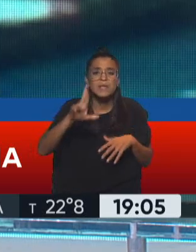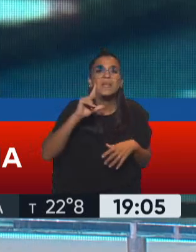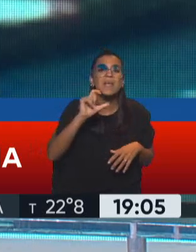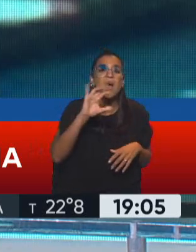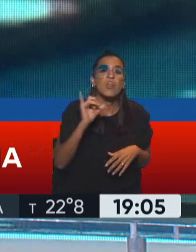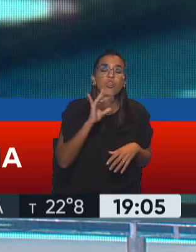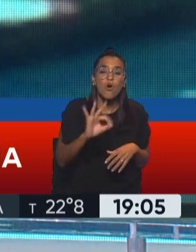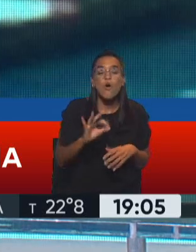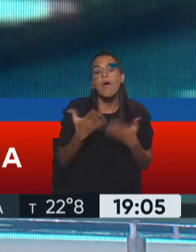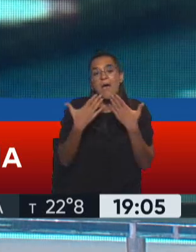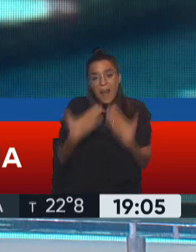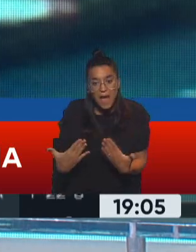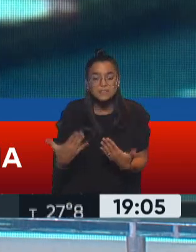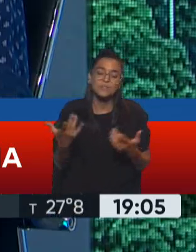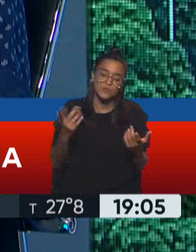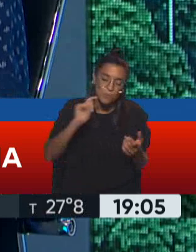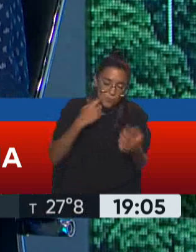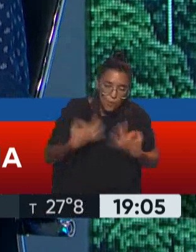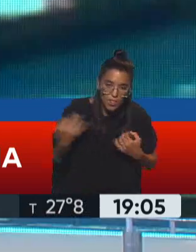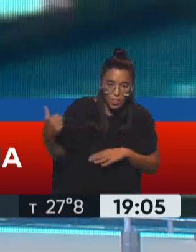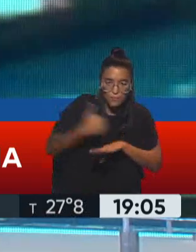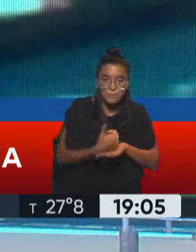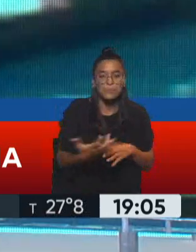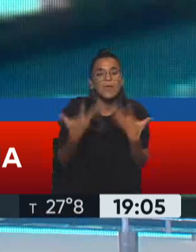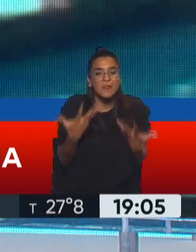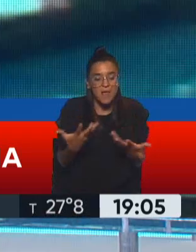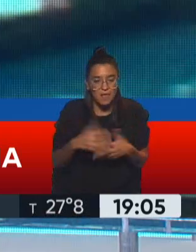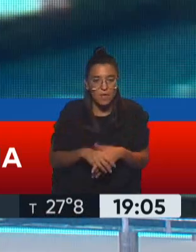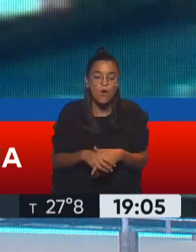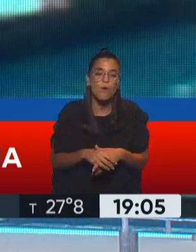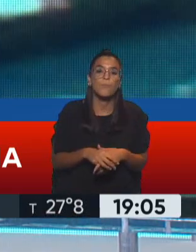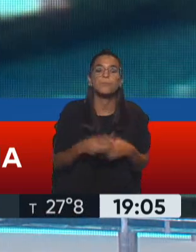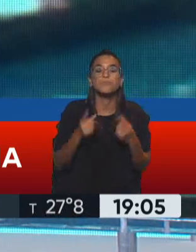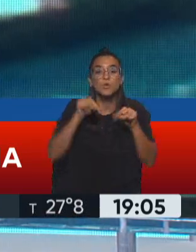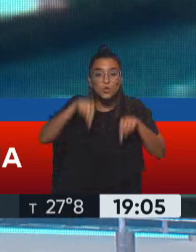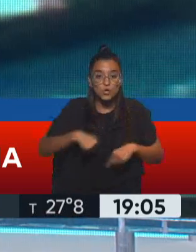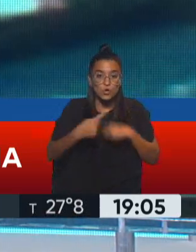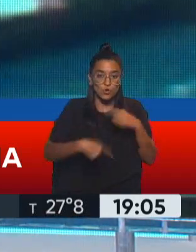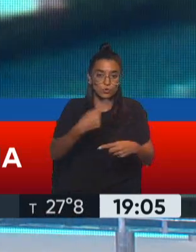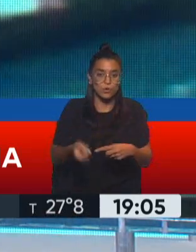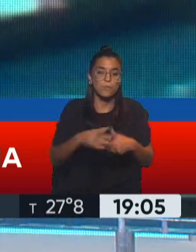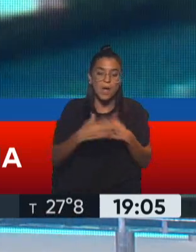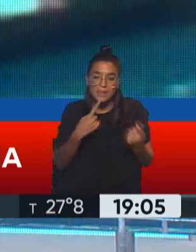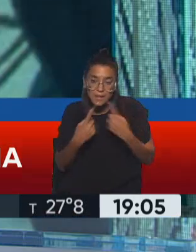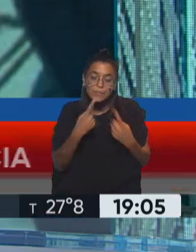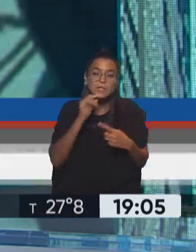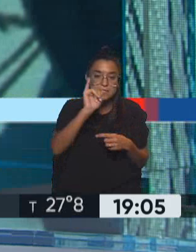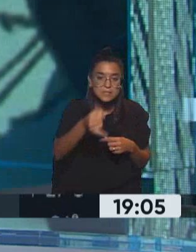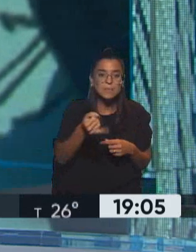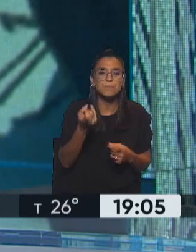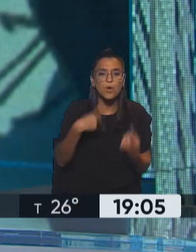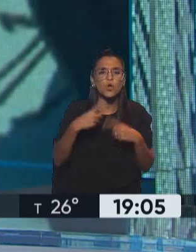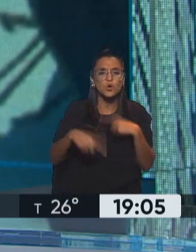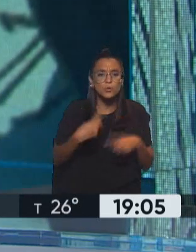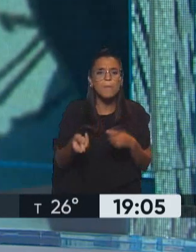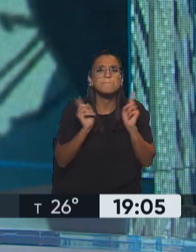agradezco. Agradecemos, por supuesto, tu testimonio y, por supuesto, tu palabra aquí. Y continuamos, Gabriela, con una entrevista. Sí, pero seguimos